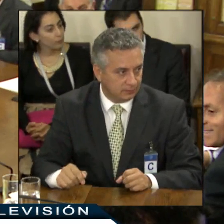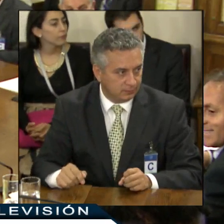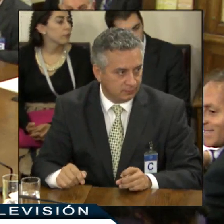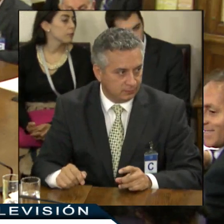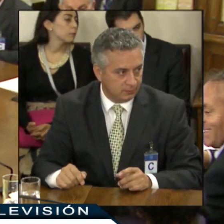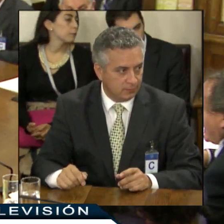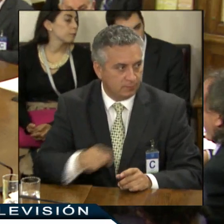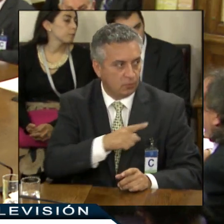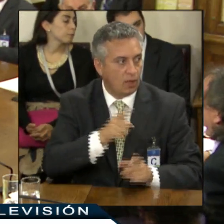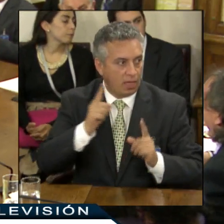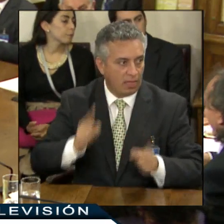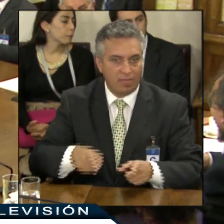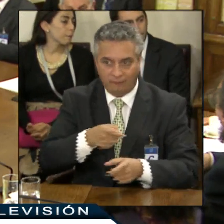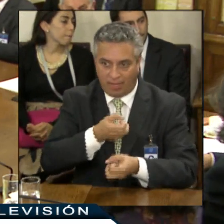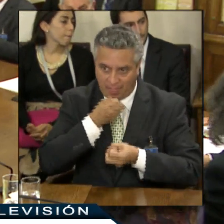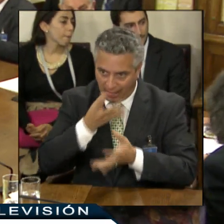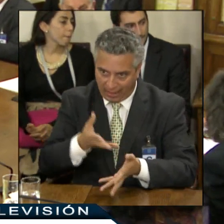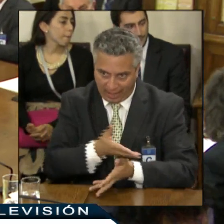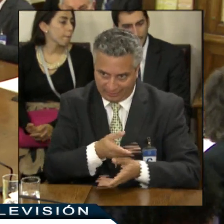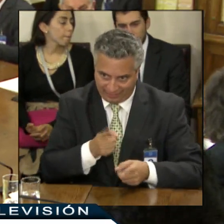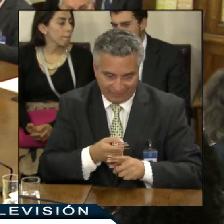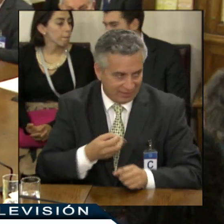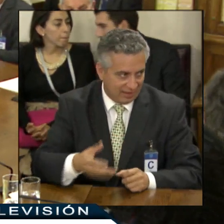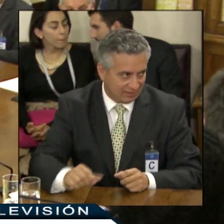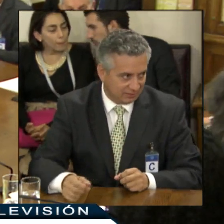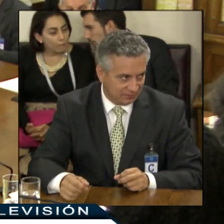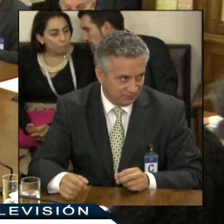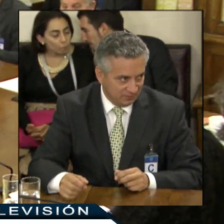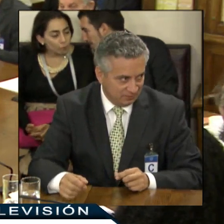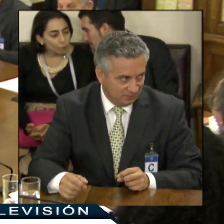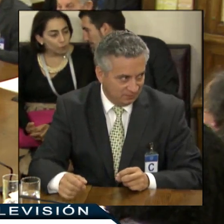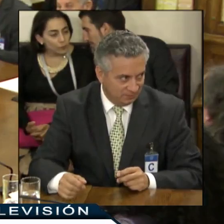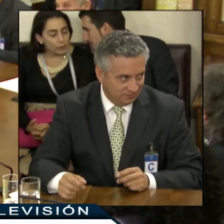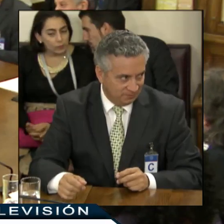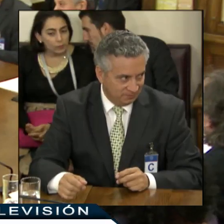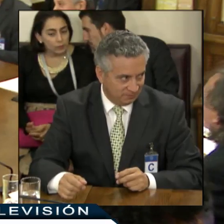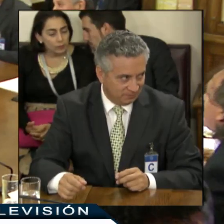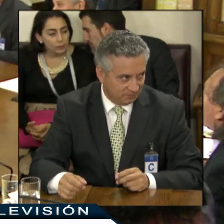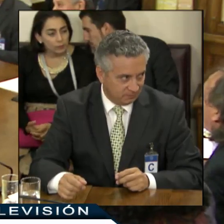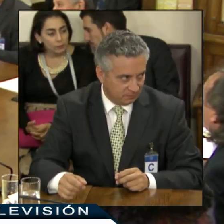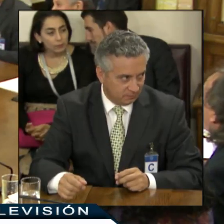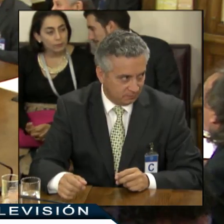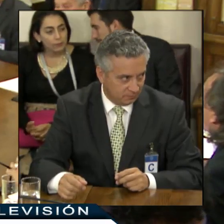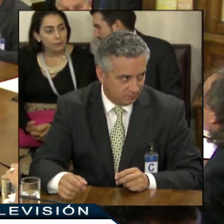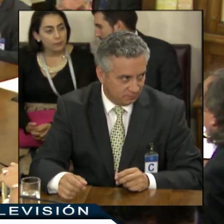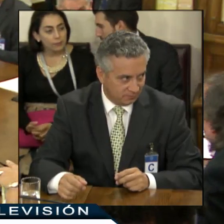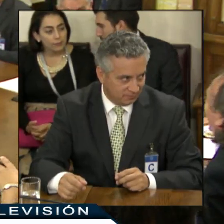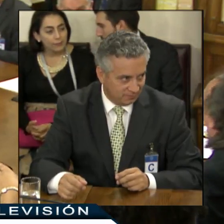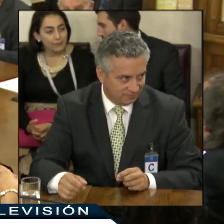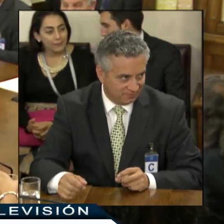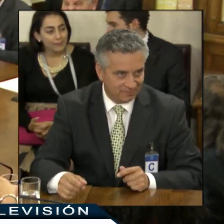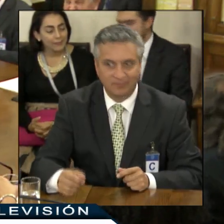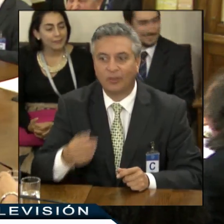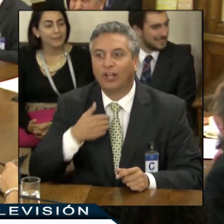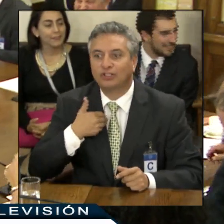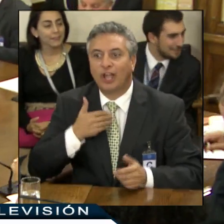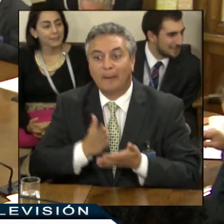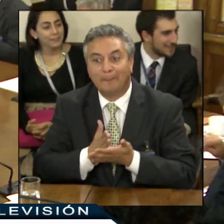todo mundo se Perdón Ah estoy empezando a